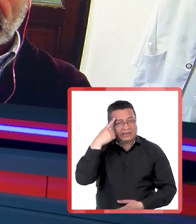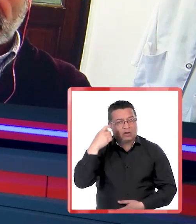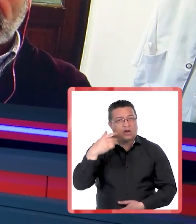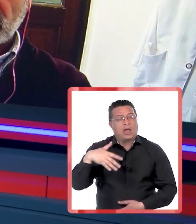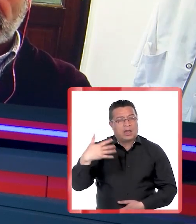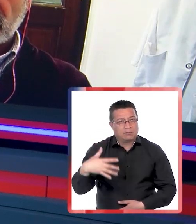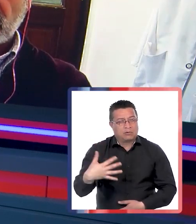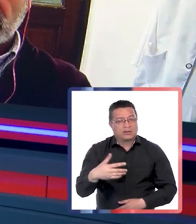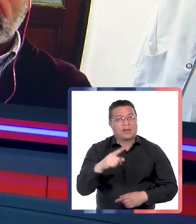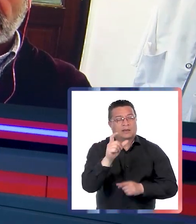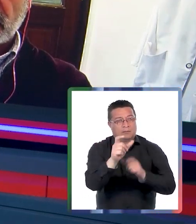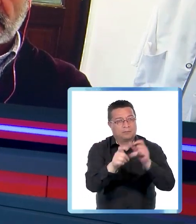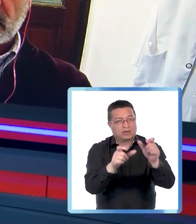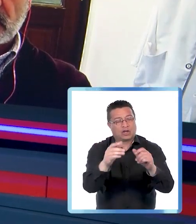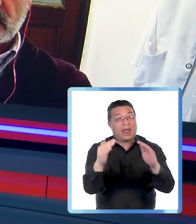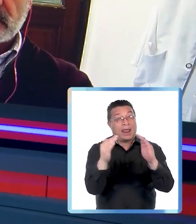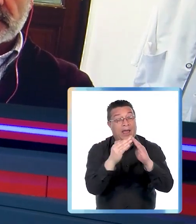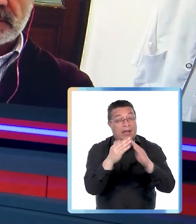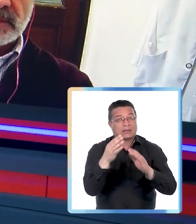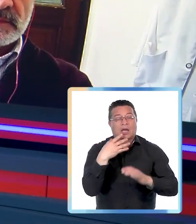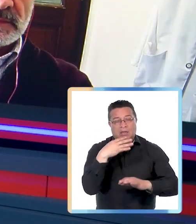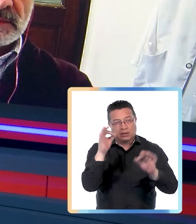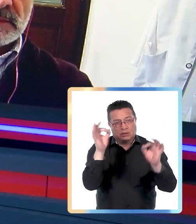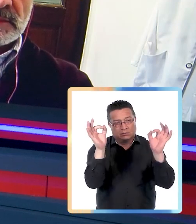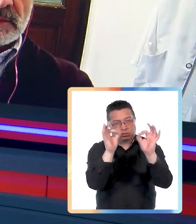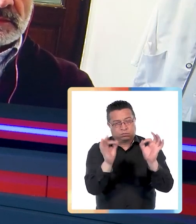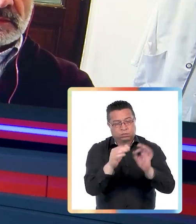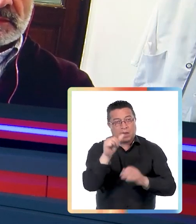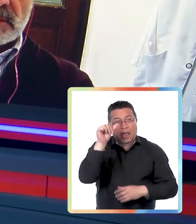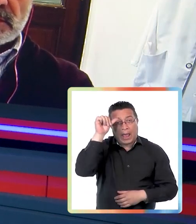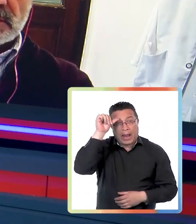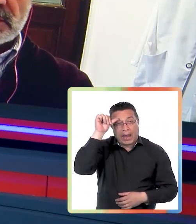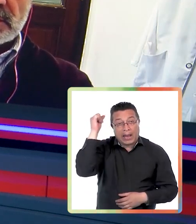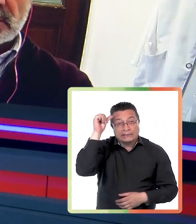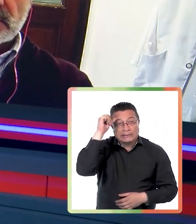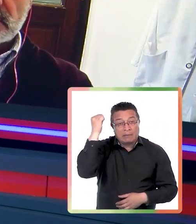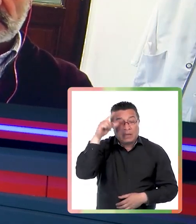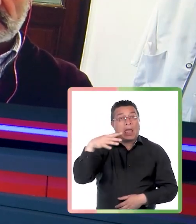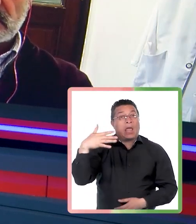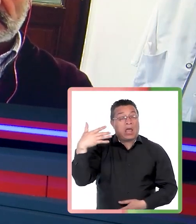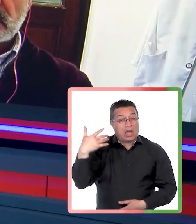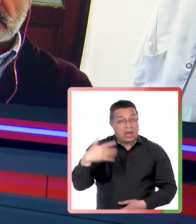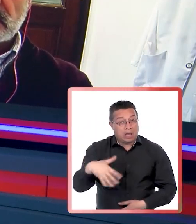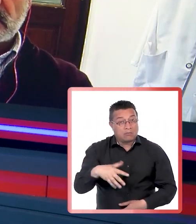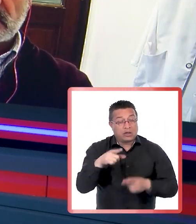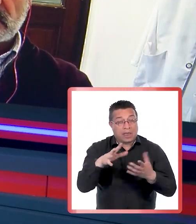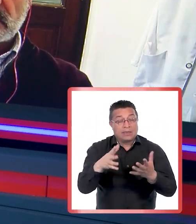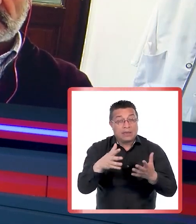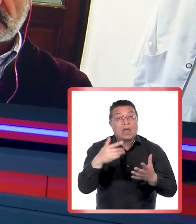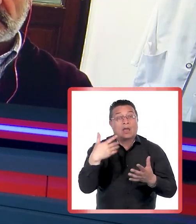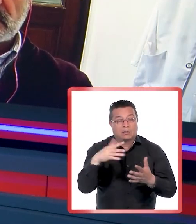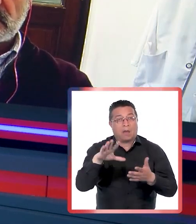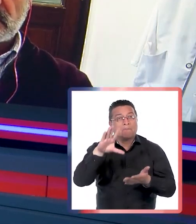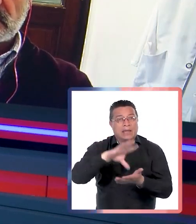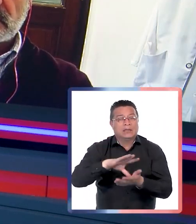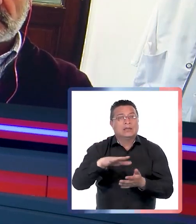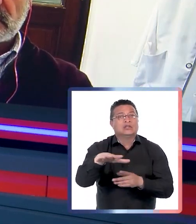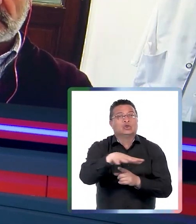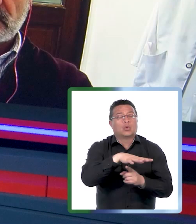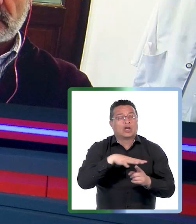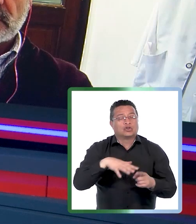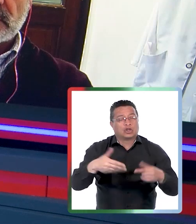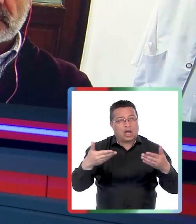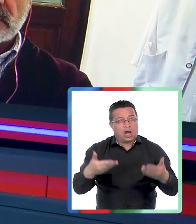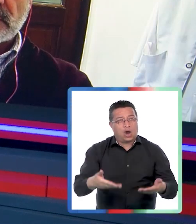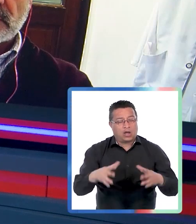que es importante para la gente en las casas detallar un poco el Alzheimer, los alcances y cuál es la situación a nivel país un